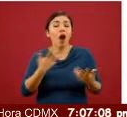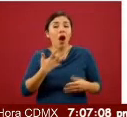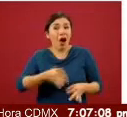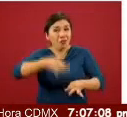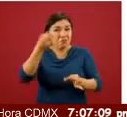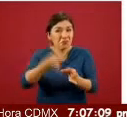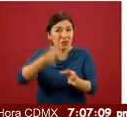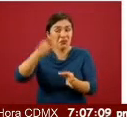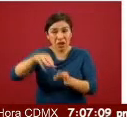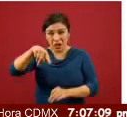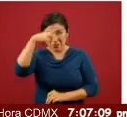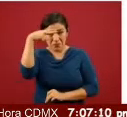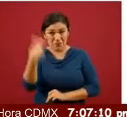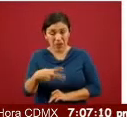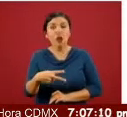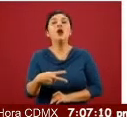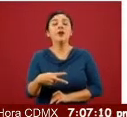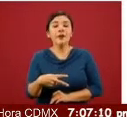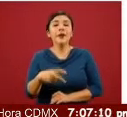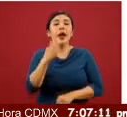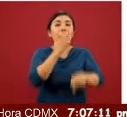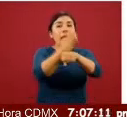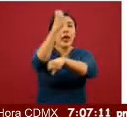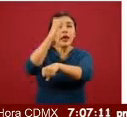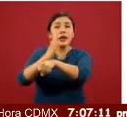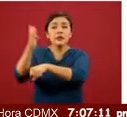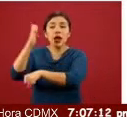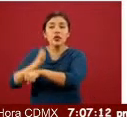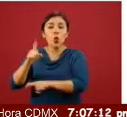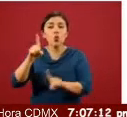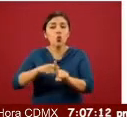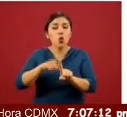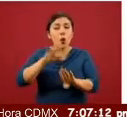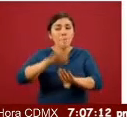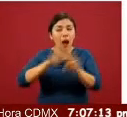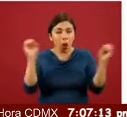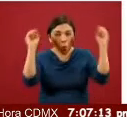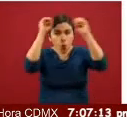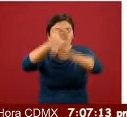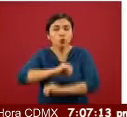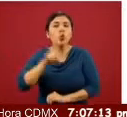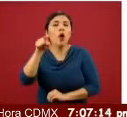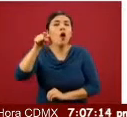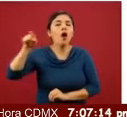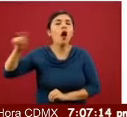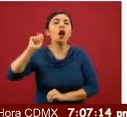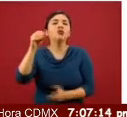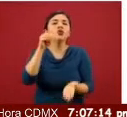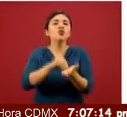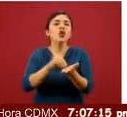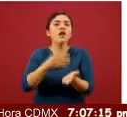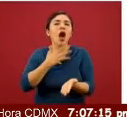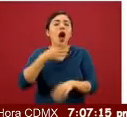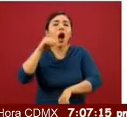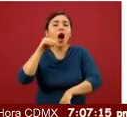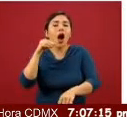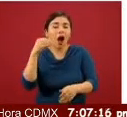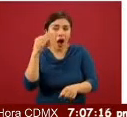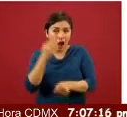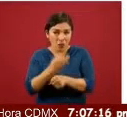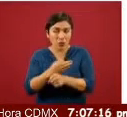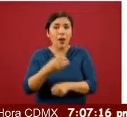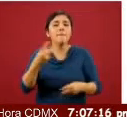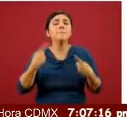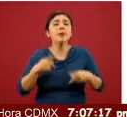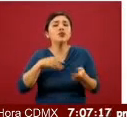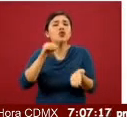confirmado en México. Las entidades federativas que tienen los colores más oscuros son las que en este momento concentran la mayor cantidad